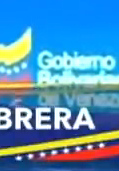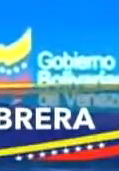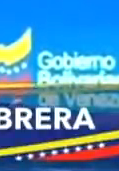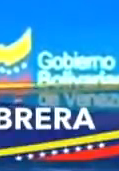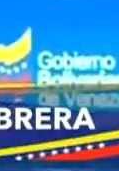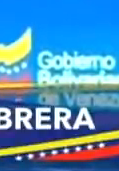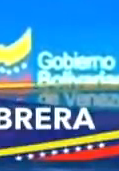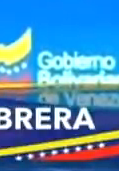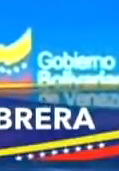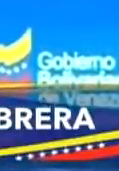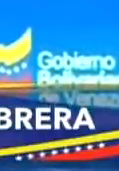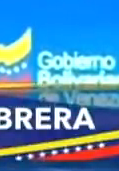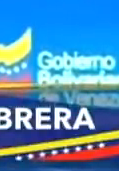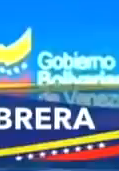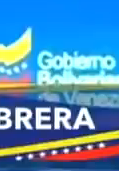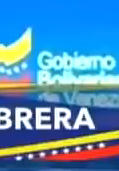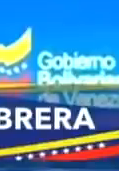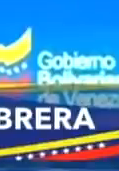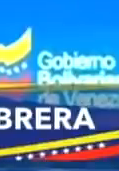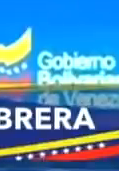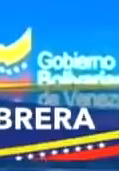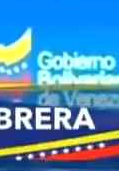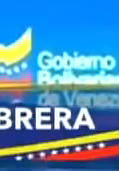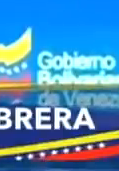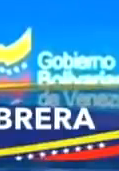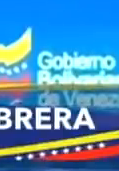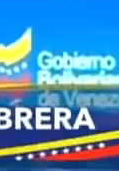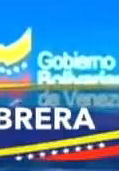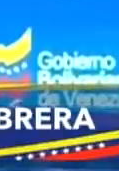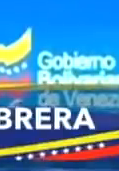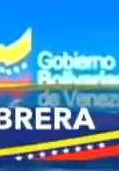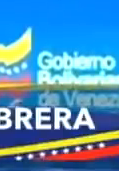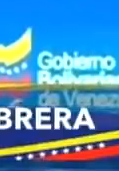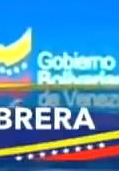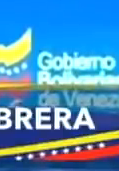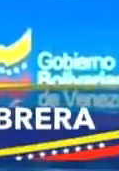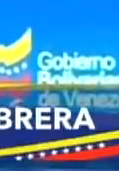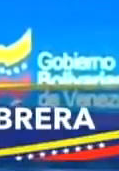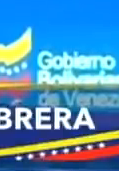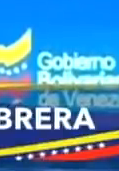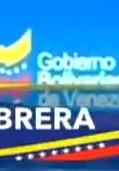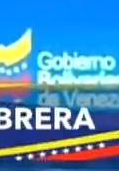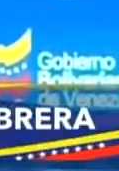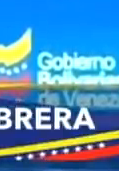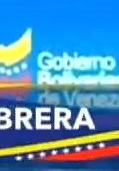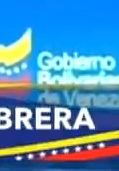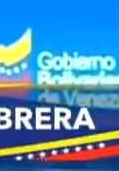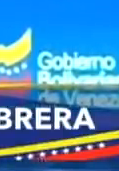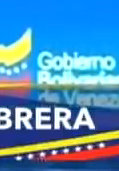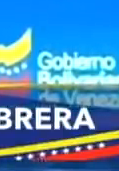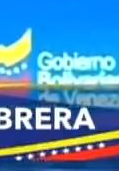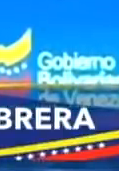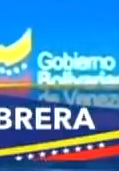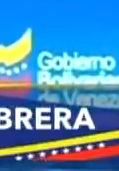venezuela va a ser una potencia petrolera otra vez and y nosotros somos el